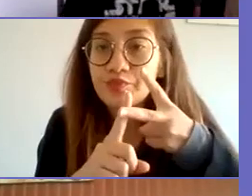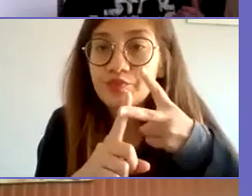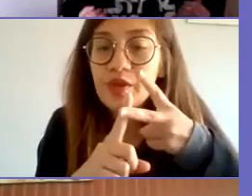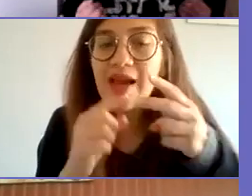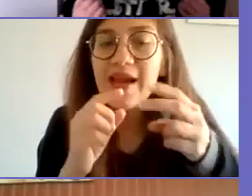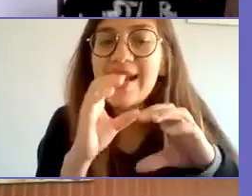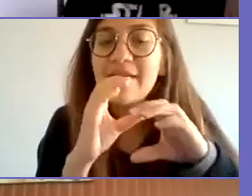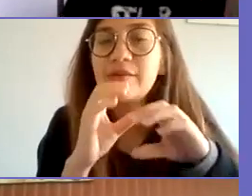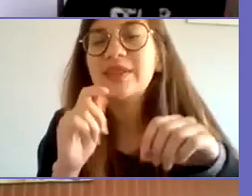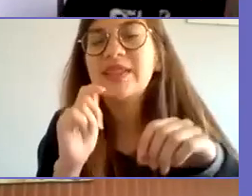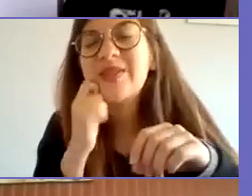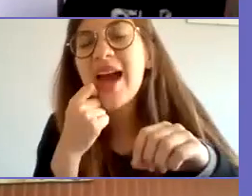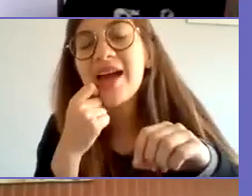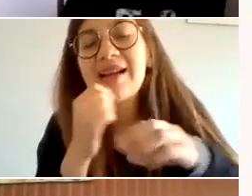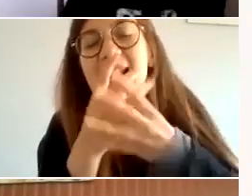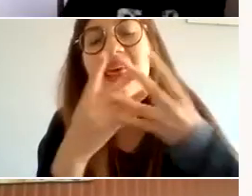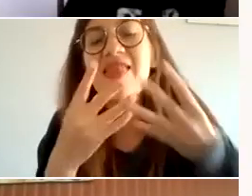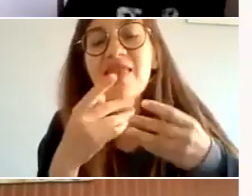telecomunicación que existen hoy en día?